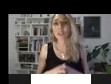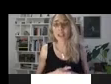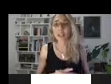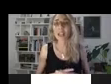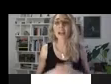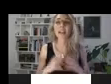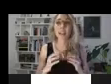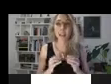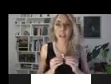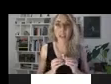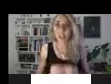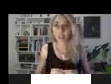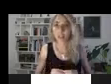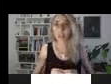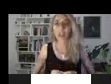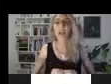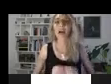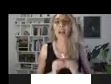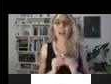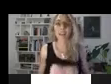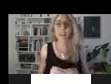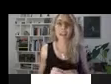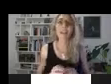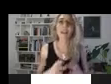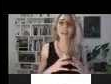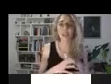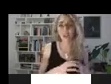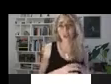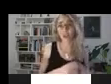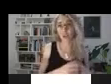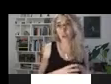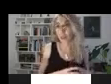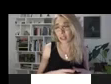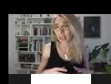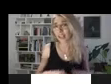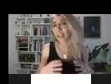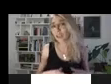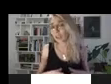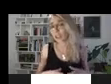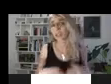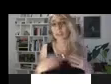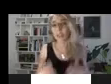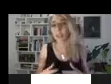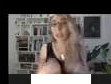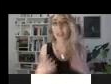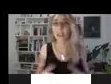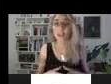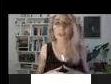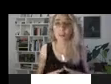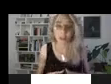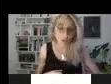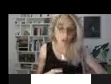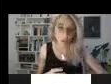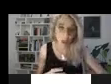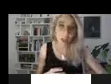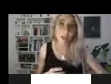la importancia de identificar a las residencias y, consecuentemente, las relaciones que se generan en